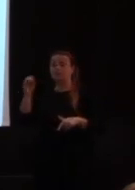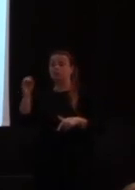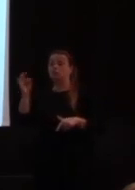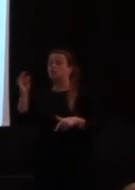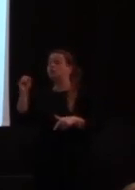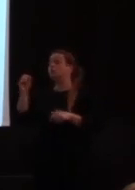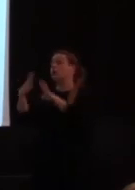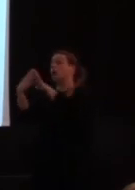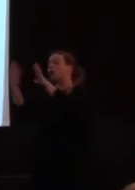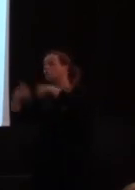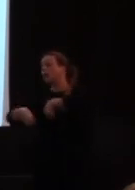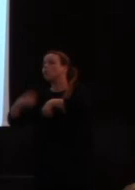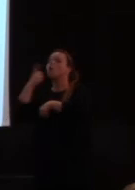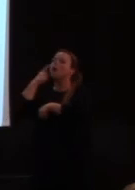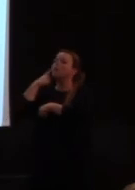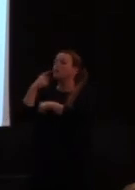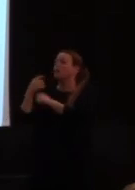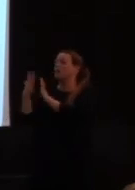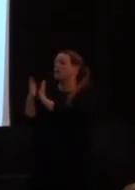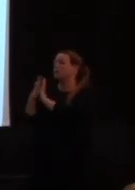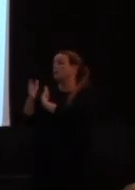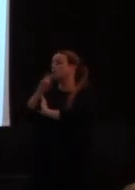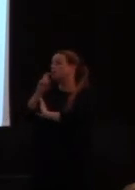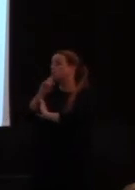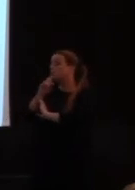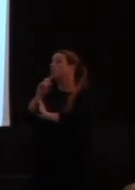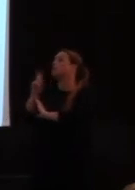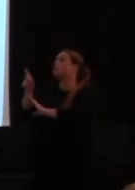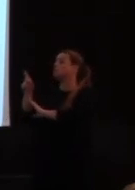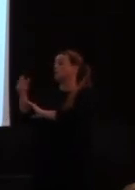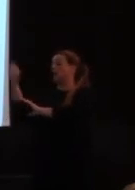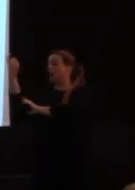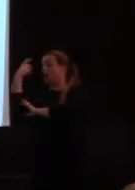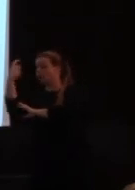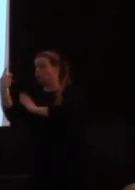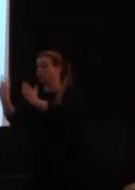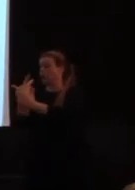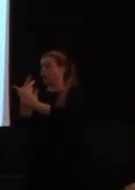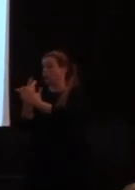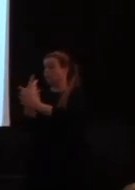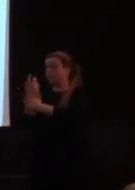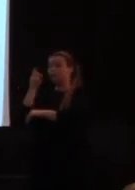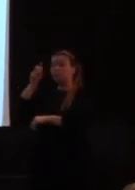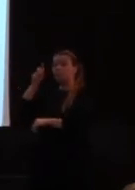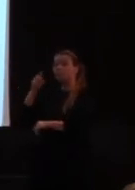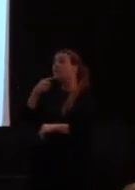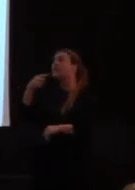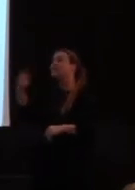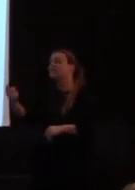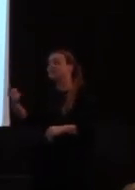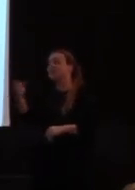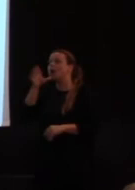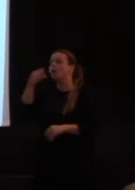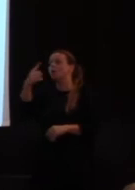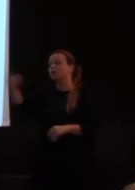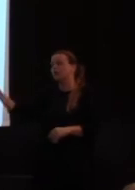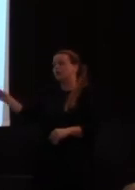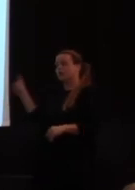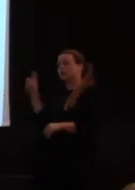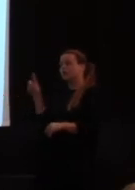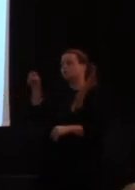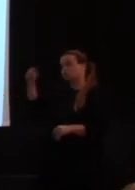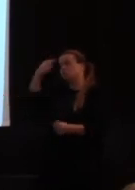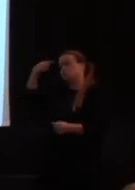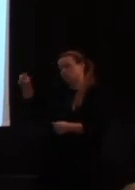viene con él, cómo lo puede explicar. El chico se lo explica a la profesora y le dice a la profesora, bueno, ahora vas a salir tú, que esto lo tienes muy bien,